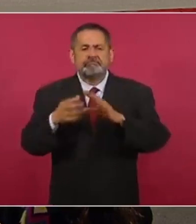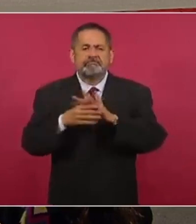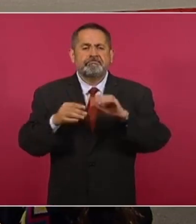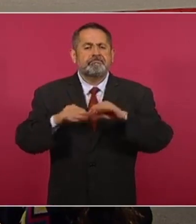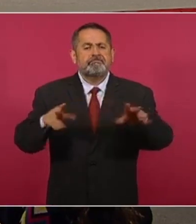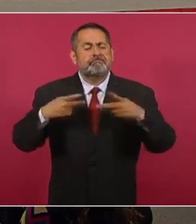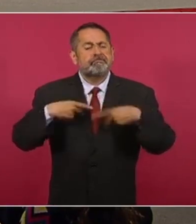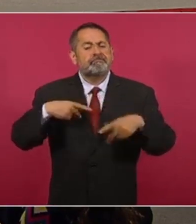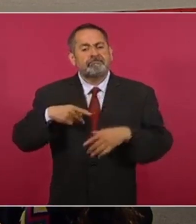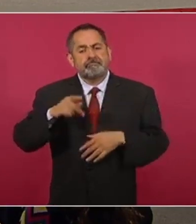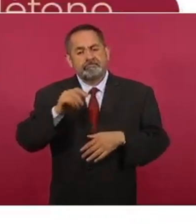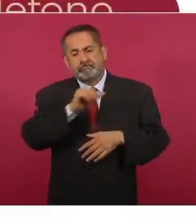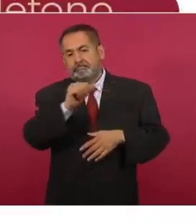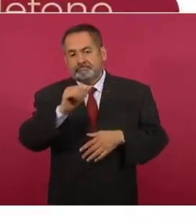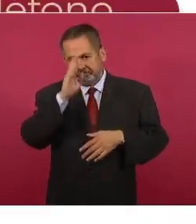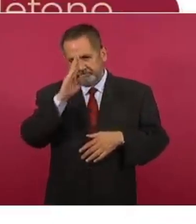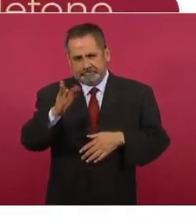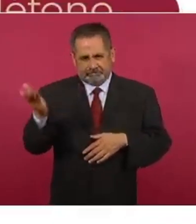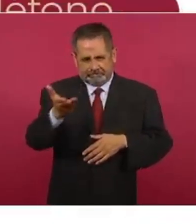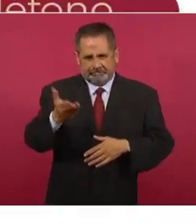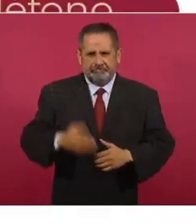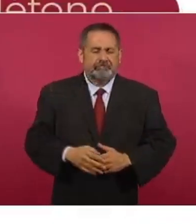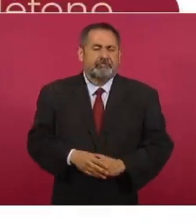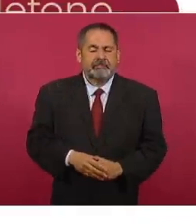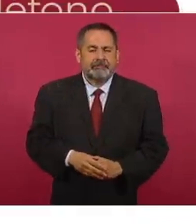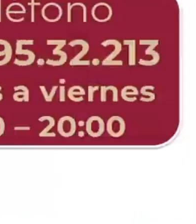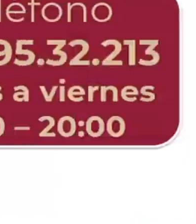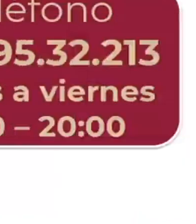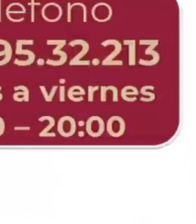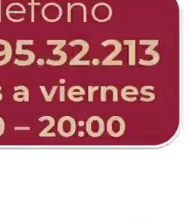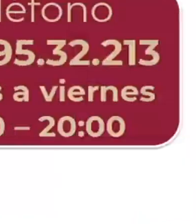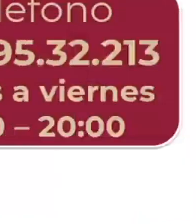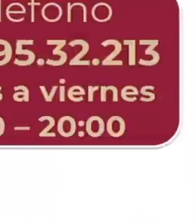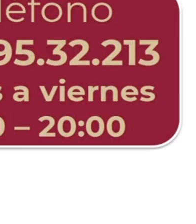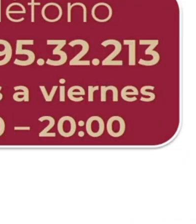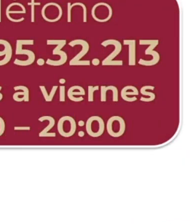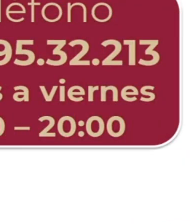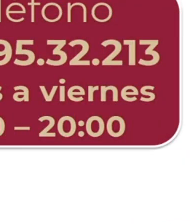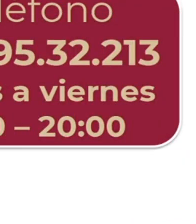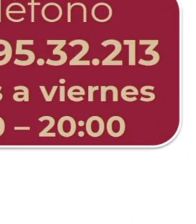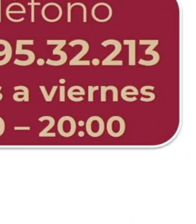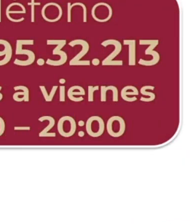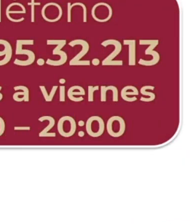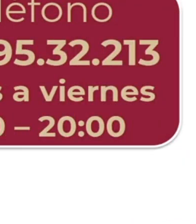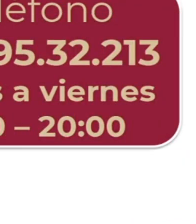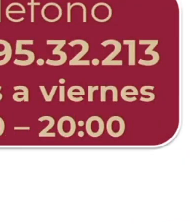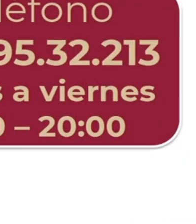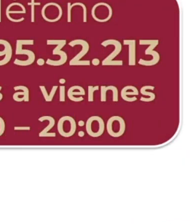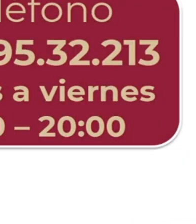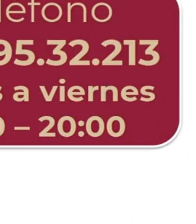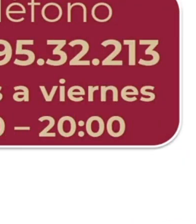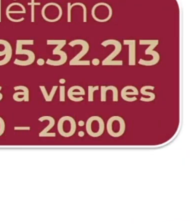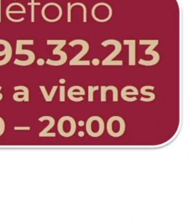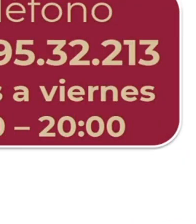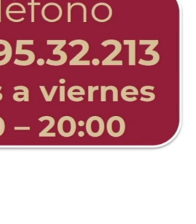gente de nayarit a todos los usuarios de los sistemas de salud que no cuentan con seguridad social para que nos